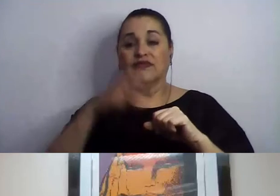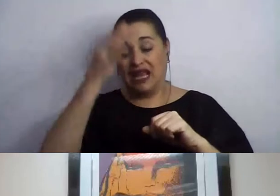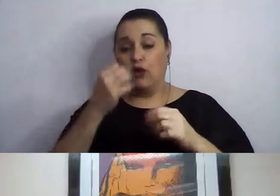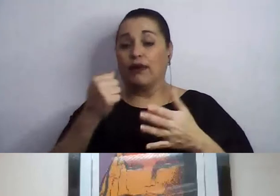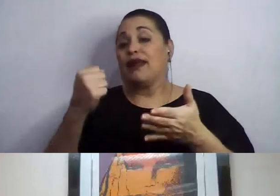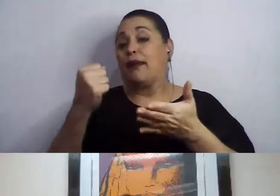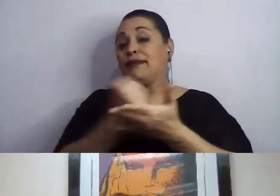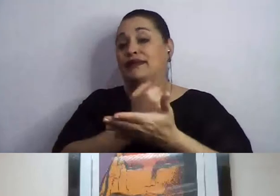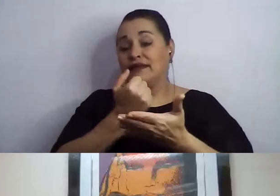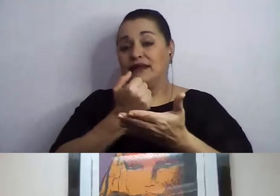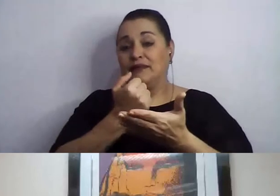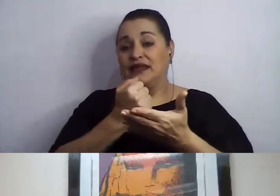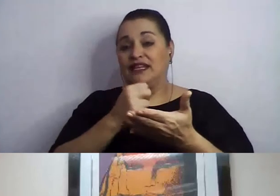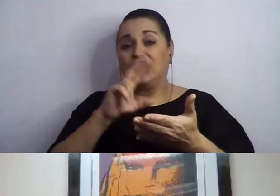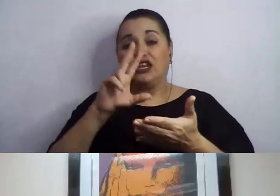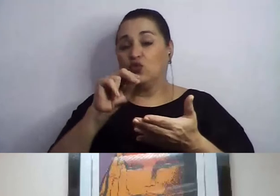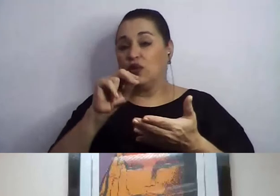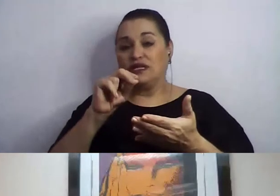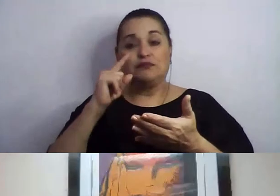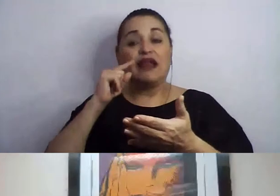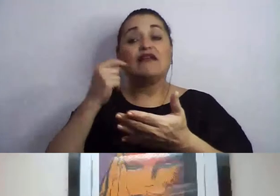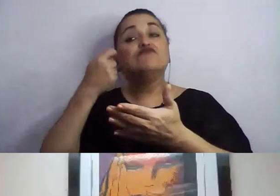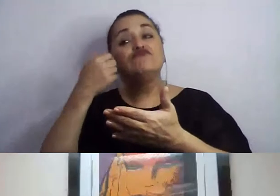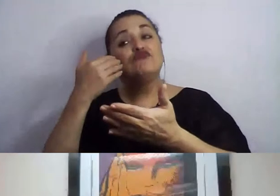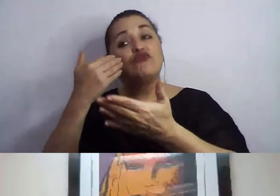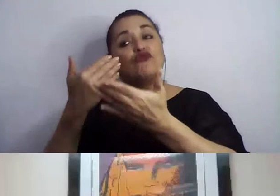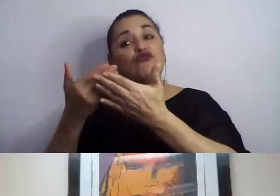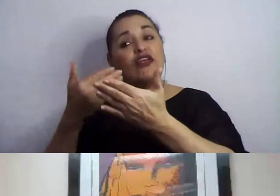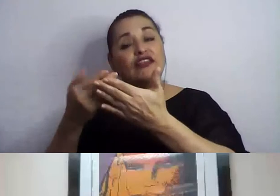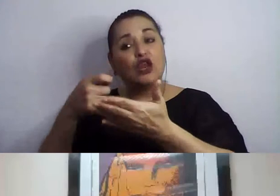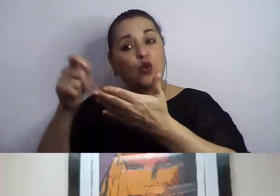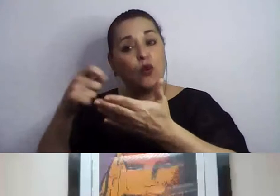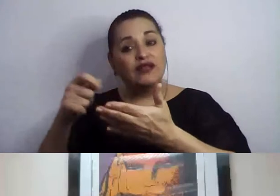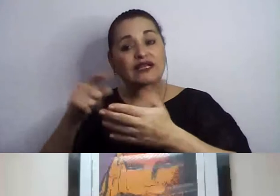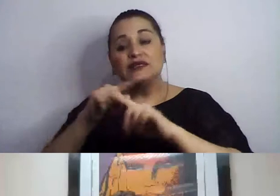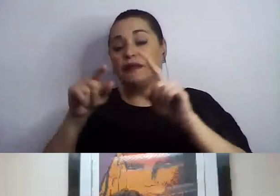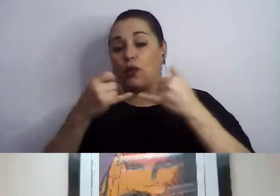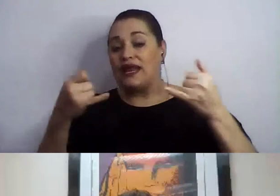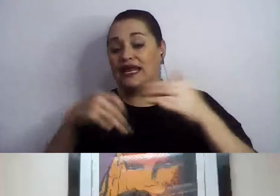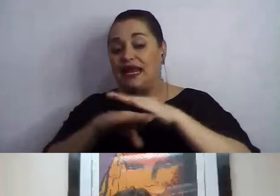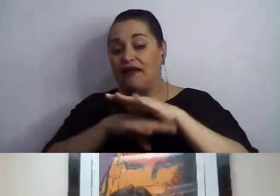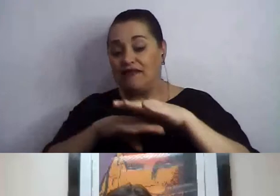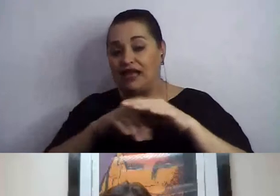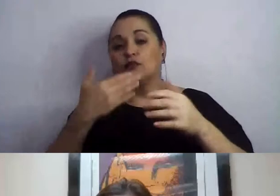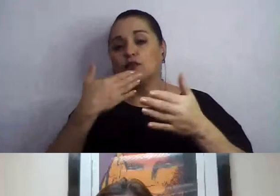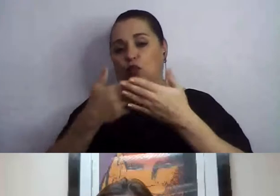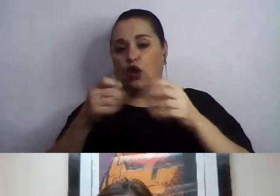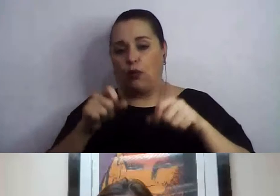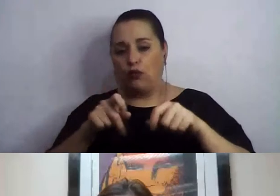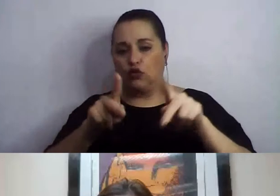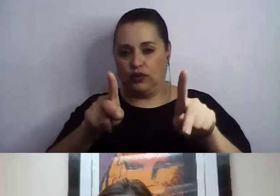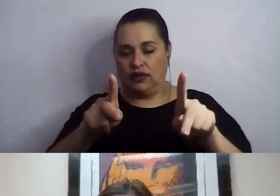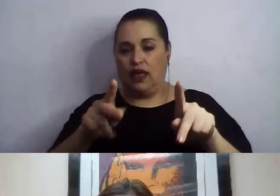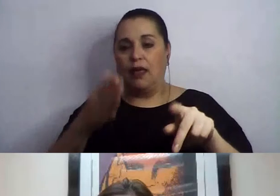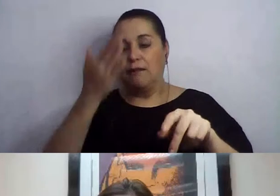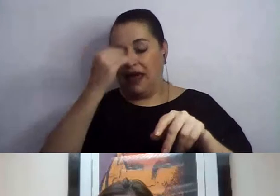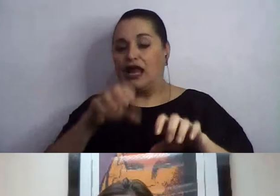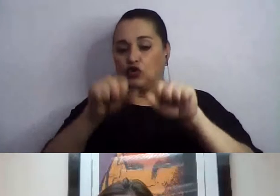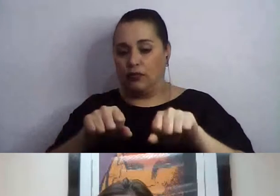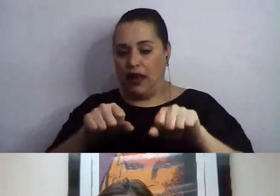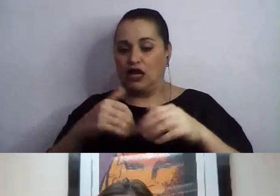lamentablemente no es como para rendir cuentas pero al menos para construir línea base creo que es una buena oportunidad para tomar eso y